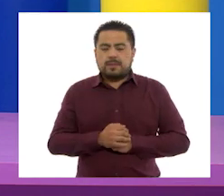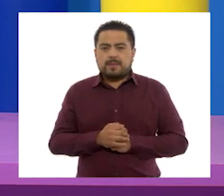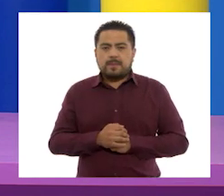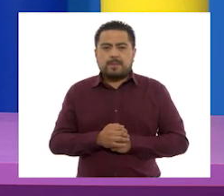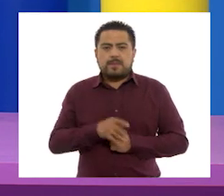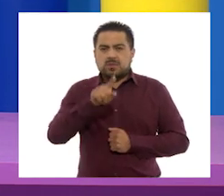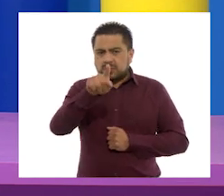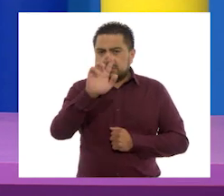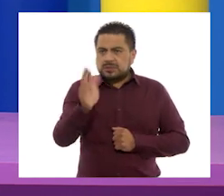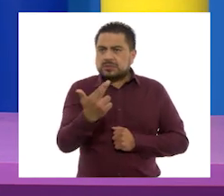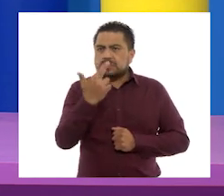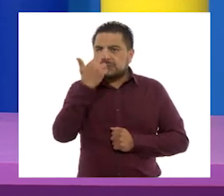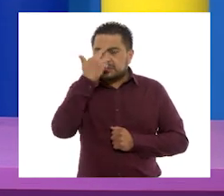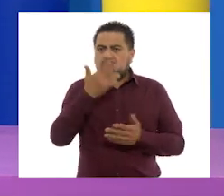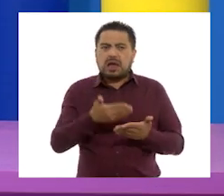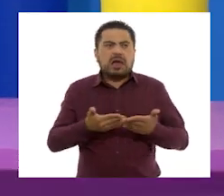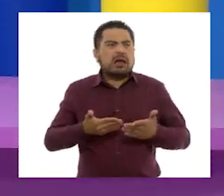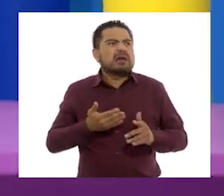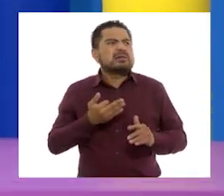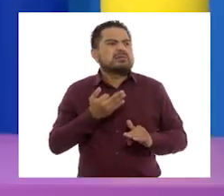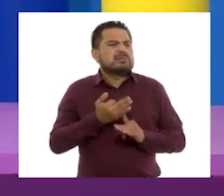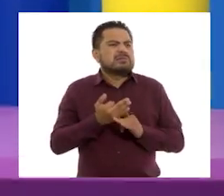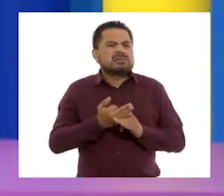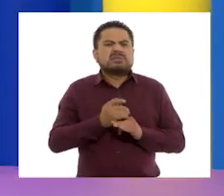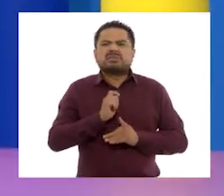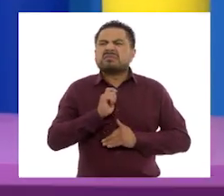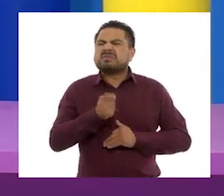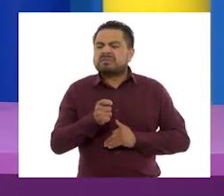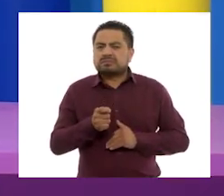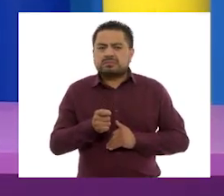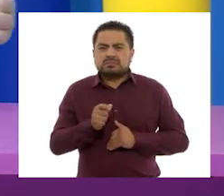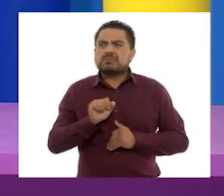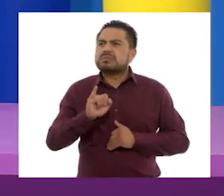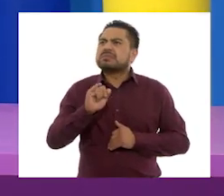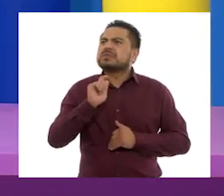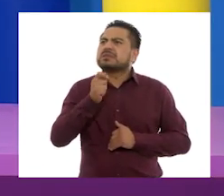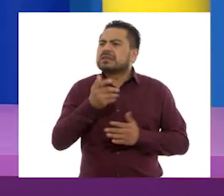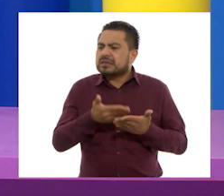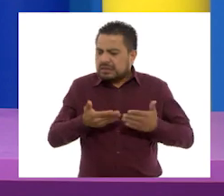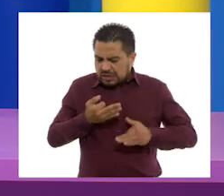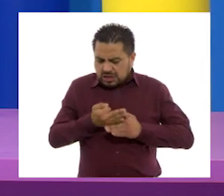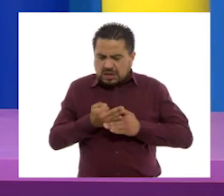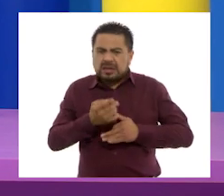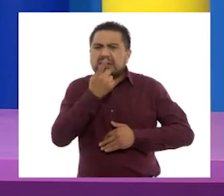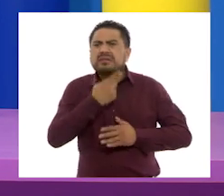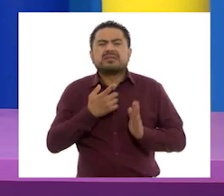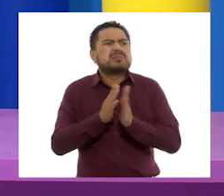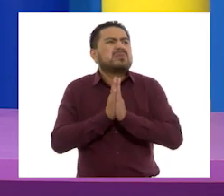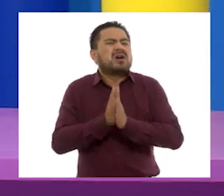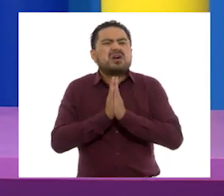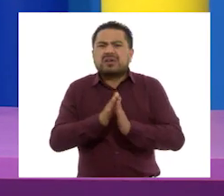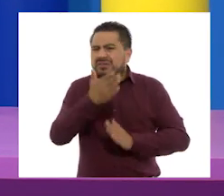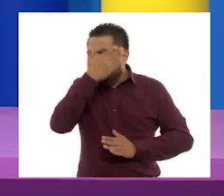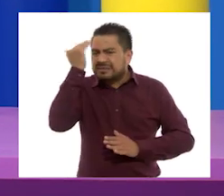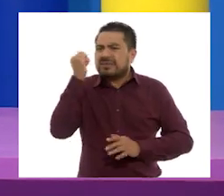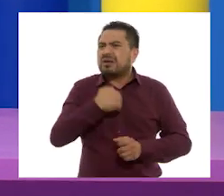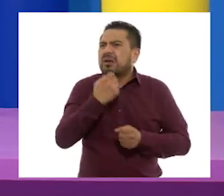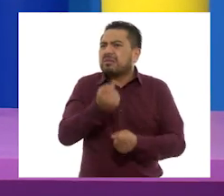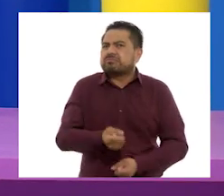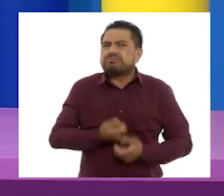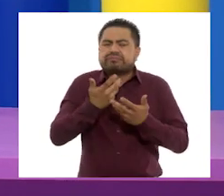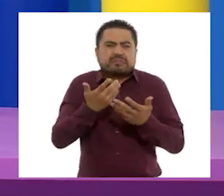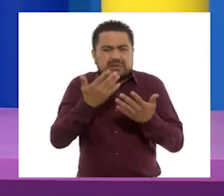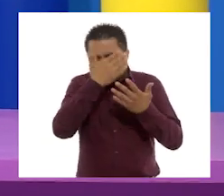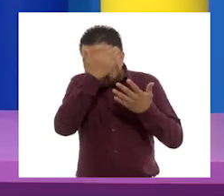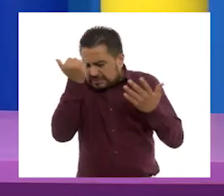¿Usted se acuerda qué sigue? ¿Sí? ¿Sí? ¿Qué sigue? ¿Qué sigue? Dígame, por favor, porque no encuentro, no sé qué decir. No